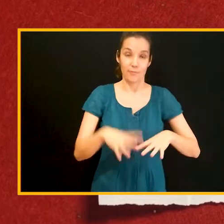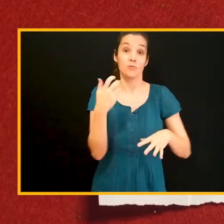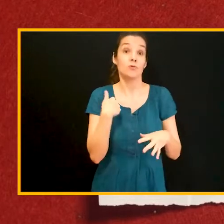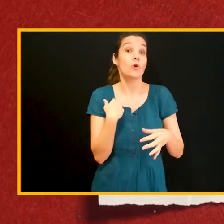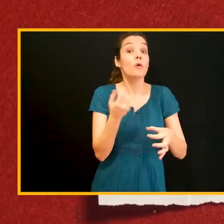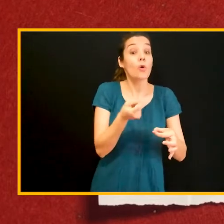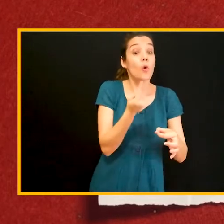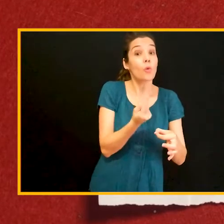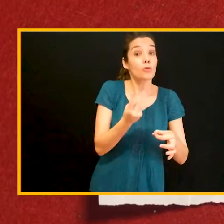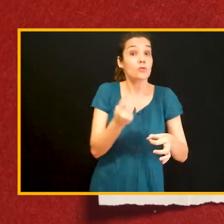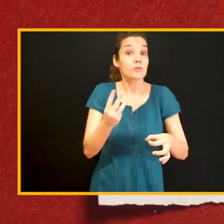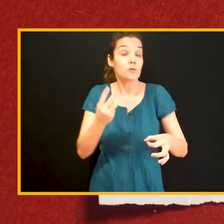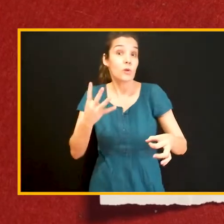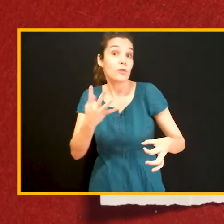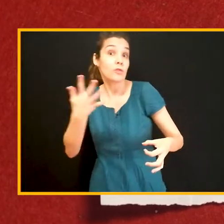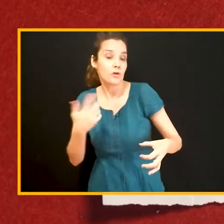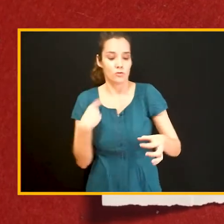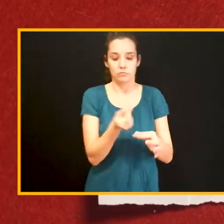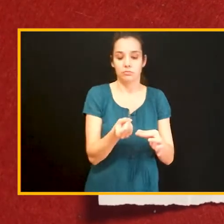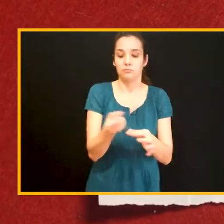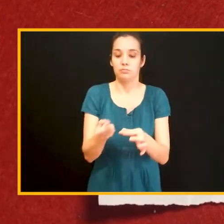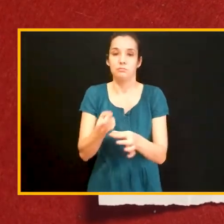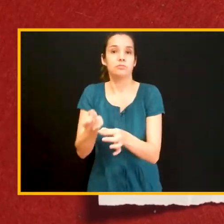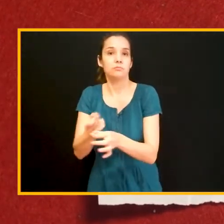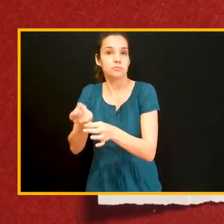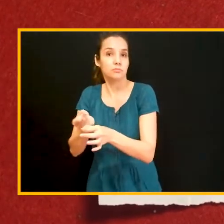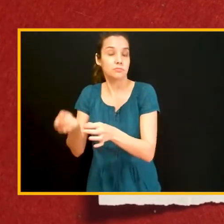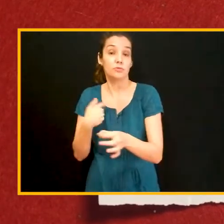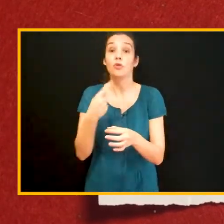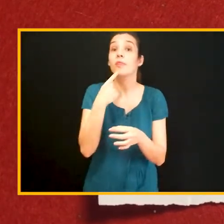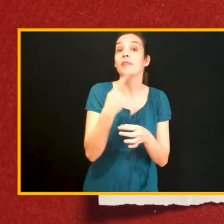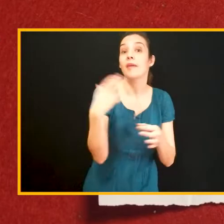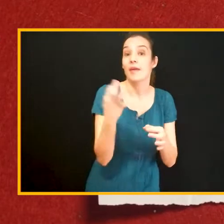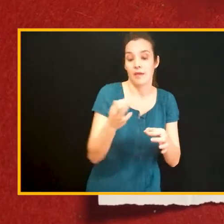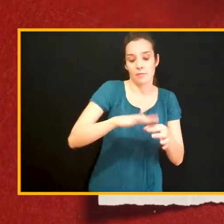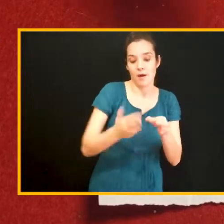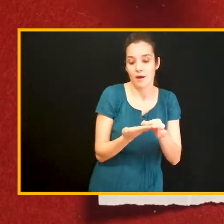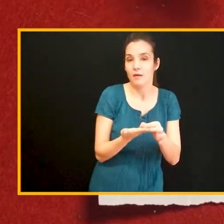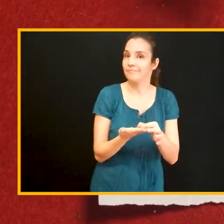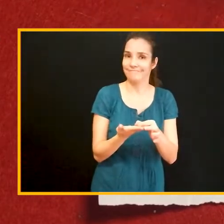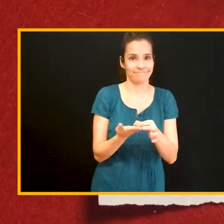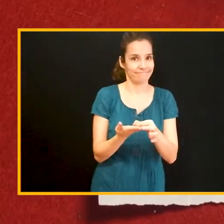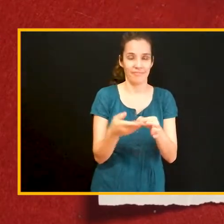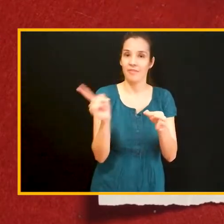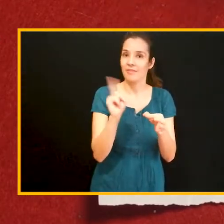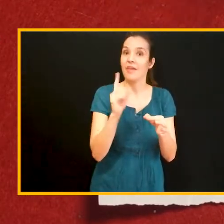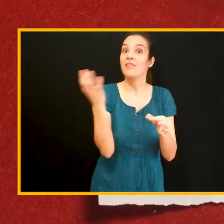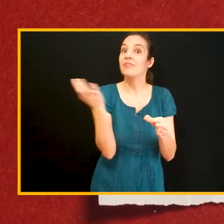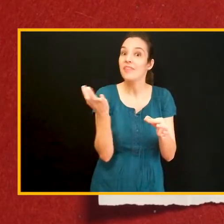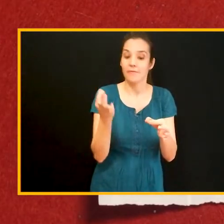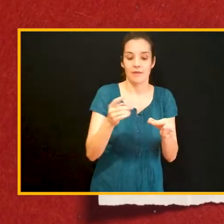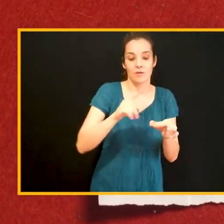4 y pinté la 5. Incluso, de hecho, os dije, claro, las he pintado por una cara, porque si las pintase por las dos, pues no saldría. Yo no me fío un